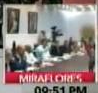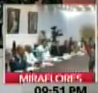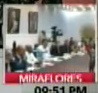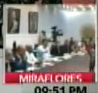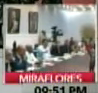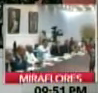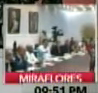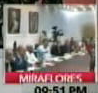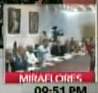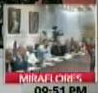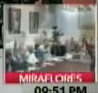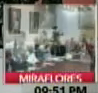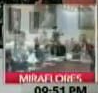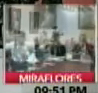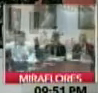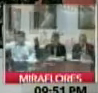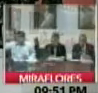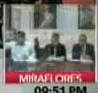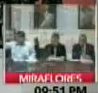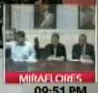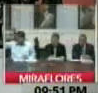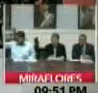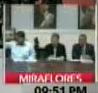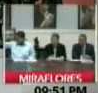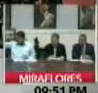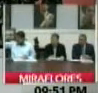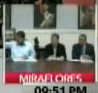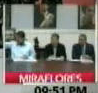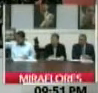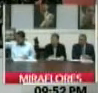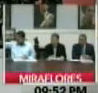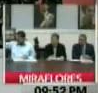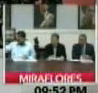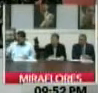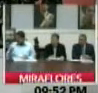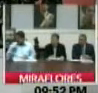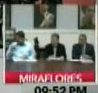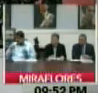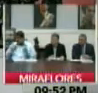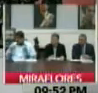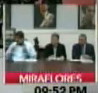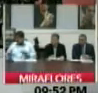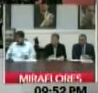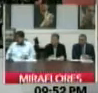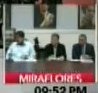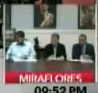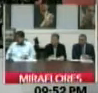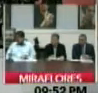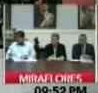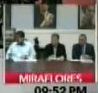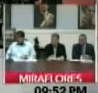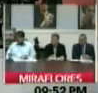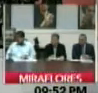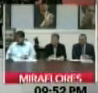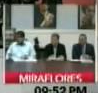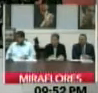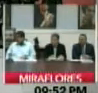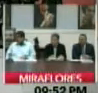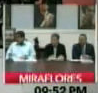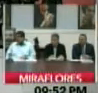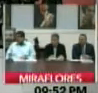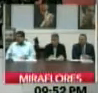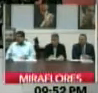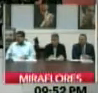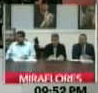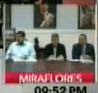Esto fue diciembre del 98, pero ese sí es verdad que le pasó como Uribe, le faltó tiempo. Faltó